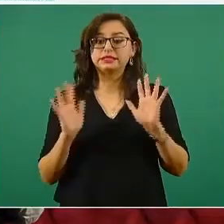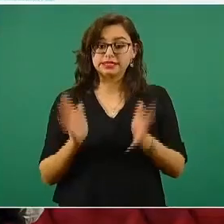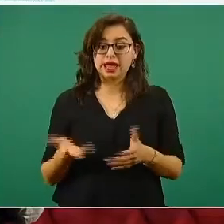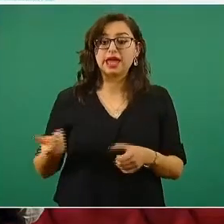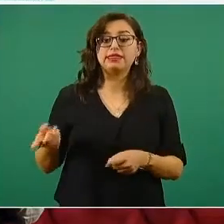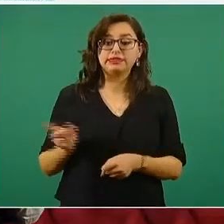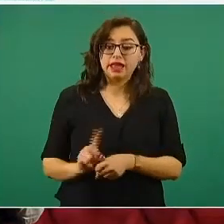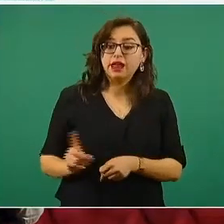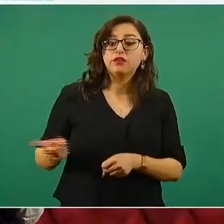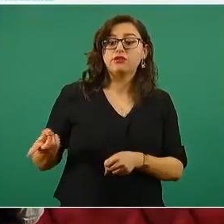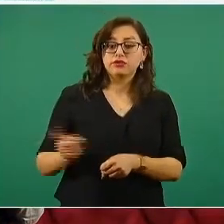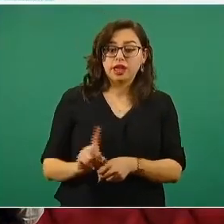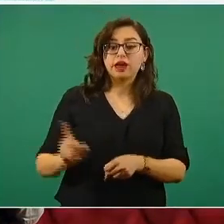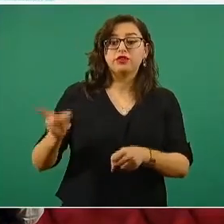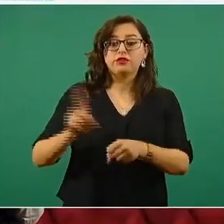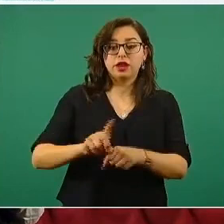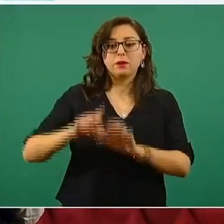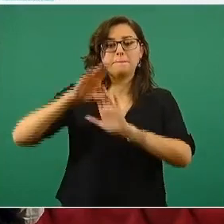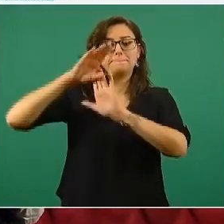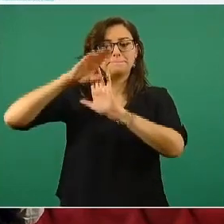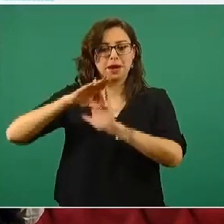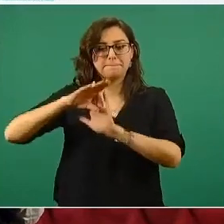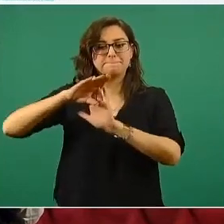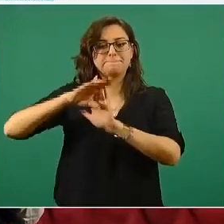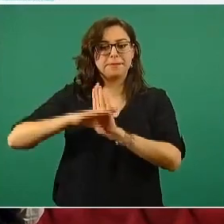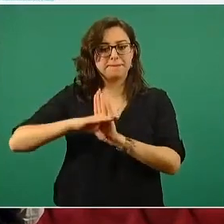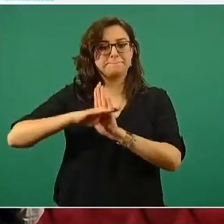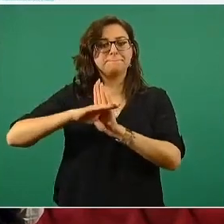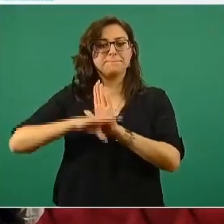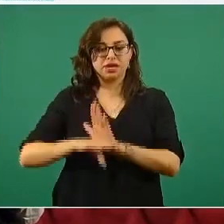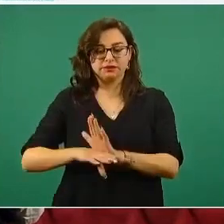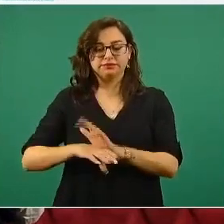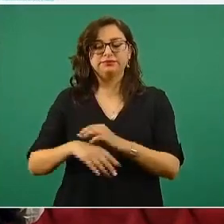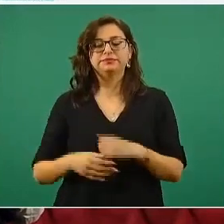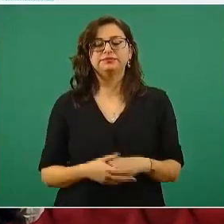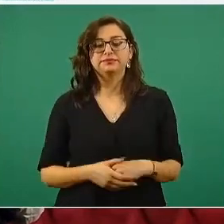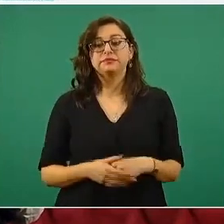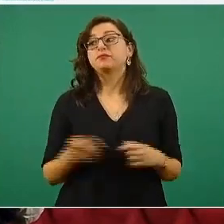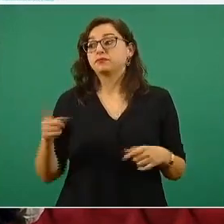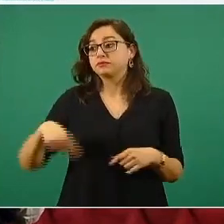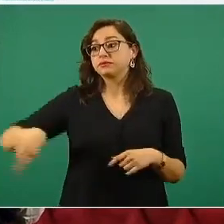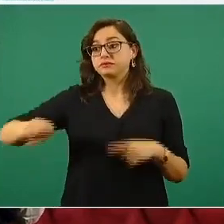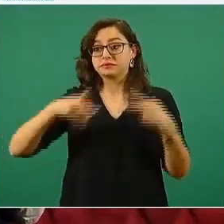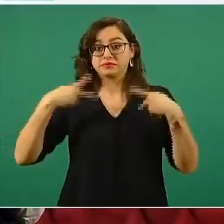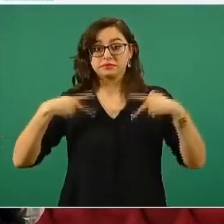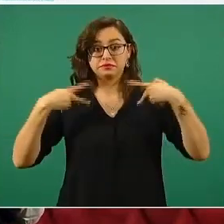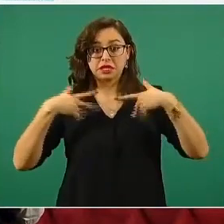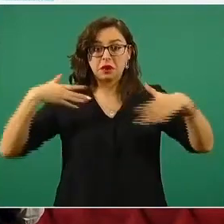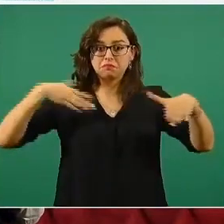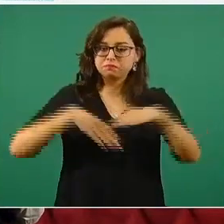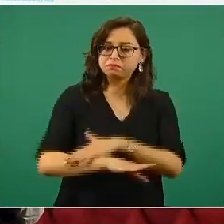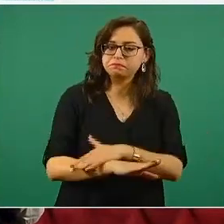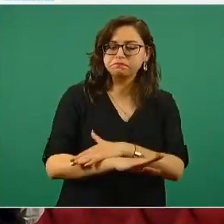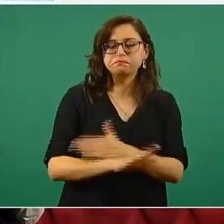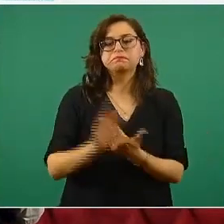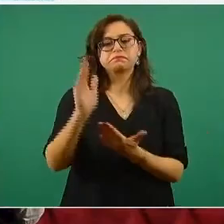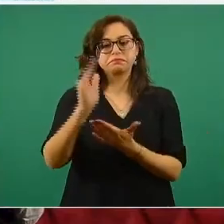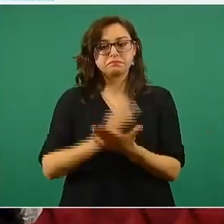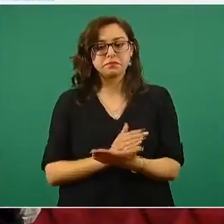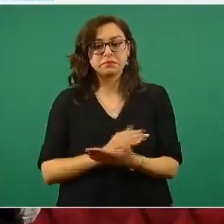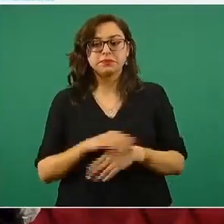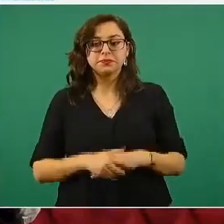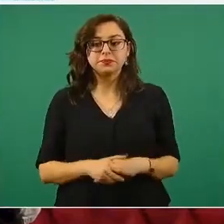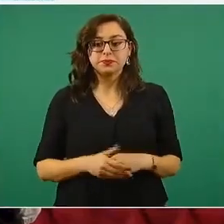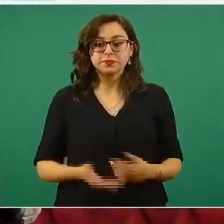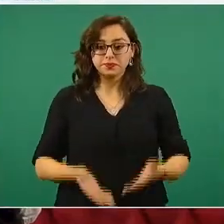día todavía menos casos graves, pues, de personas que están necesitando una cama de hospital. Si vemos la siguiente